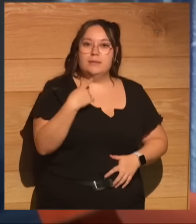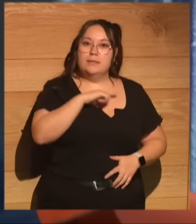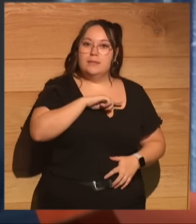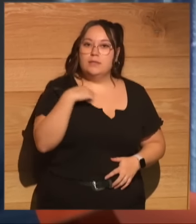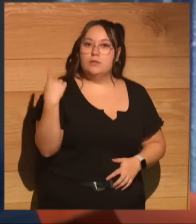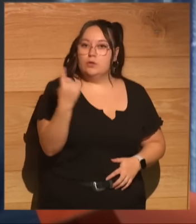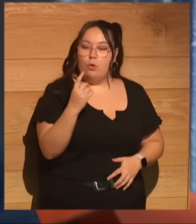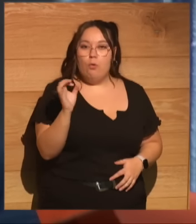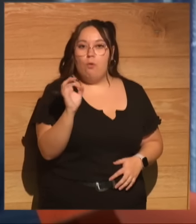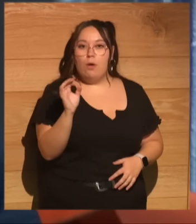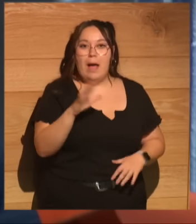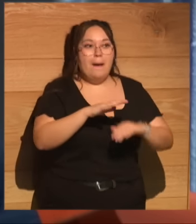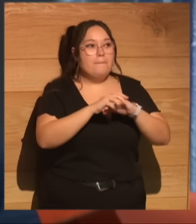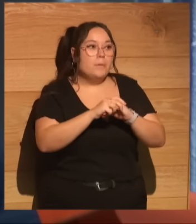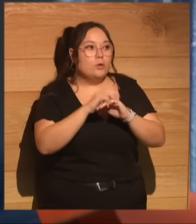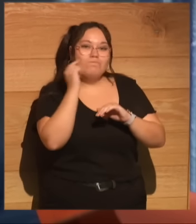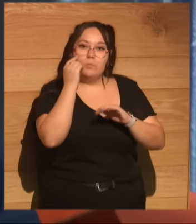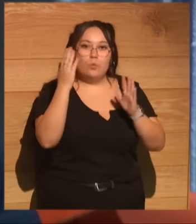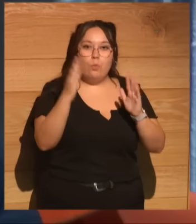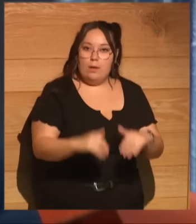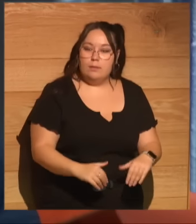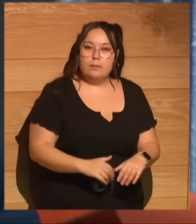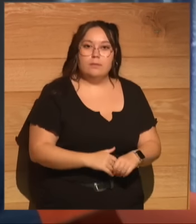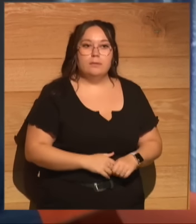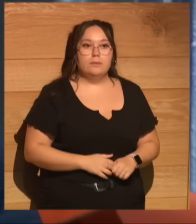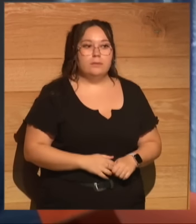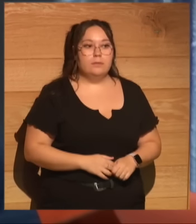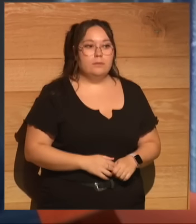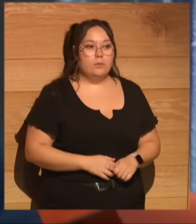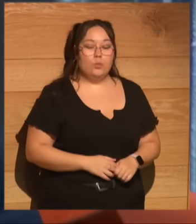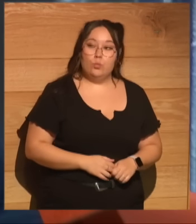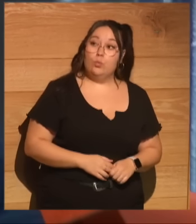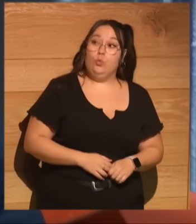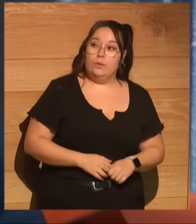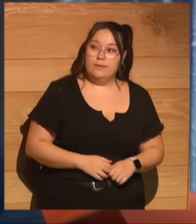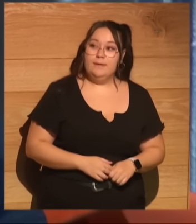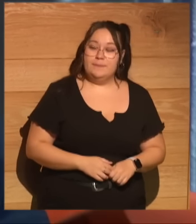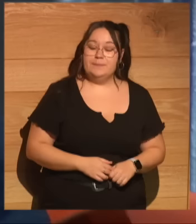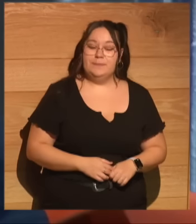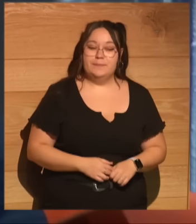el darte cuenta que no tienes amigos, de que el mundo... Caray.